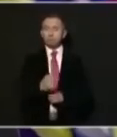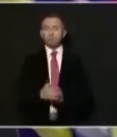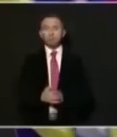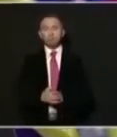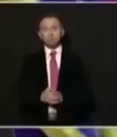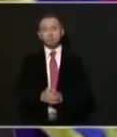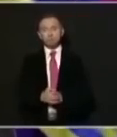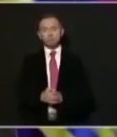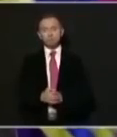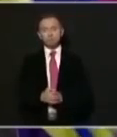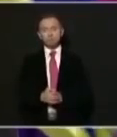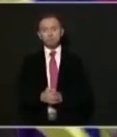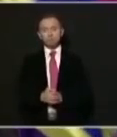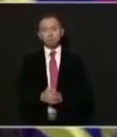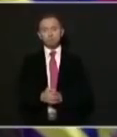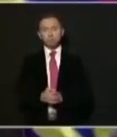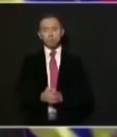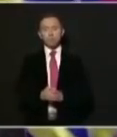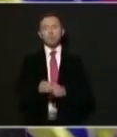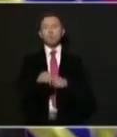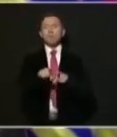la fraternidad, por el humanismo,